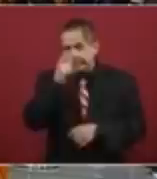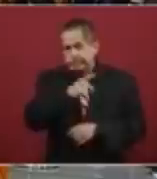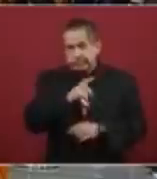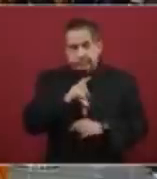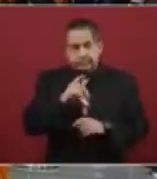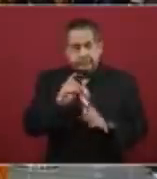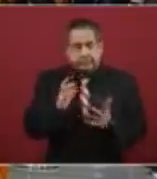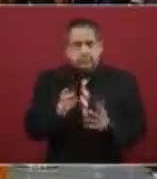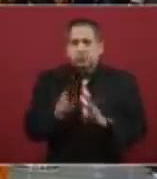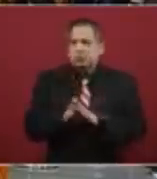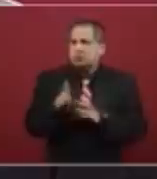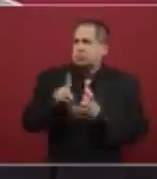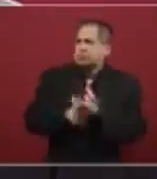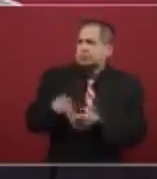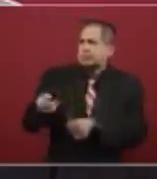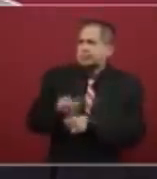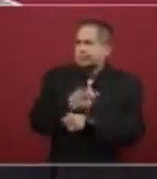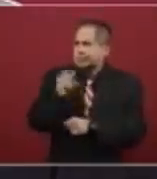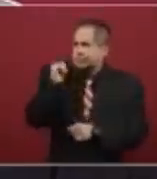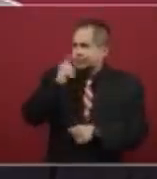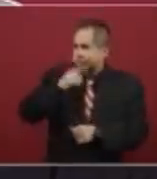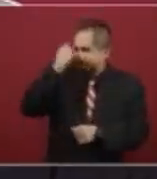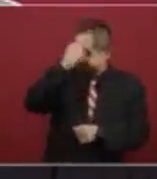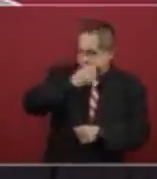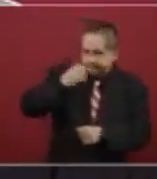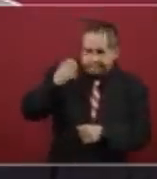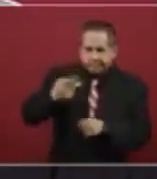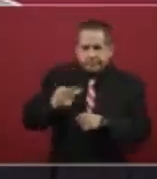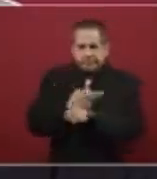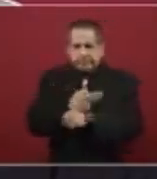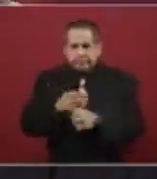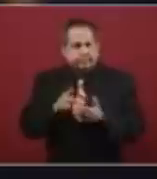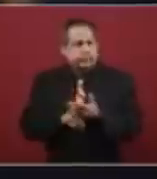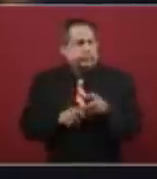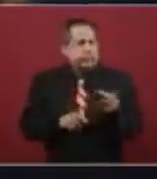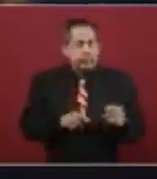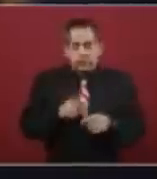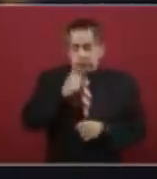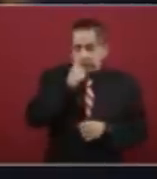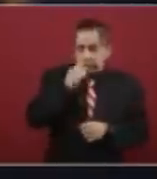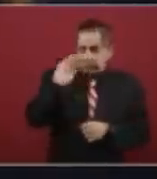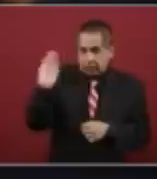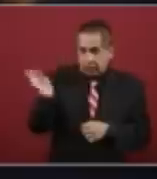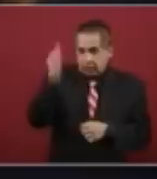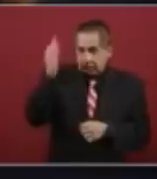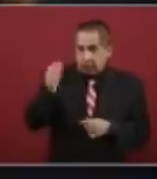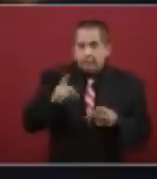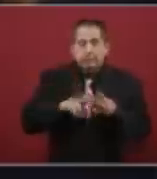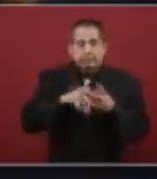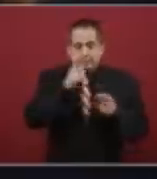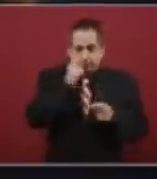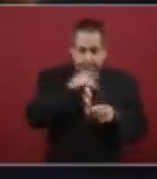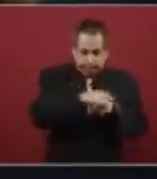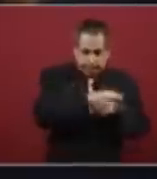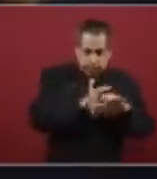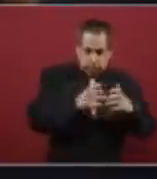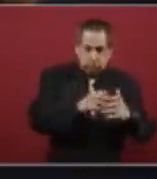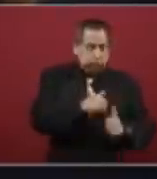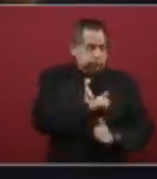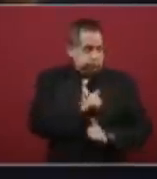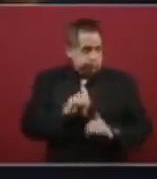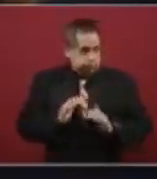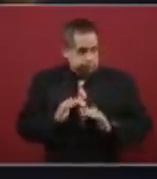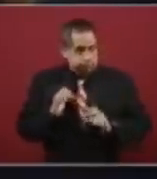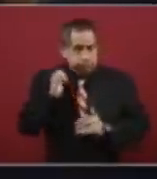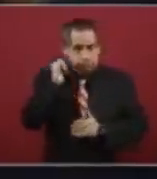estado funcionando en Guanajuato y en Tijuana, esta relación entre la Policía Federal, las policías locales, el Ejército,